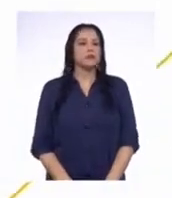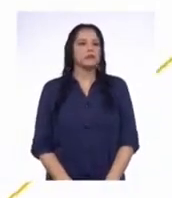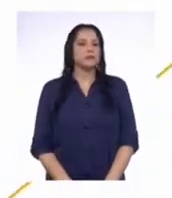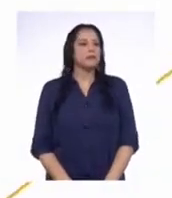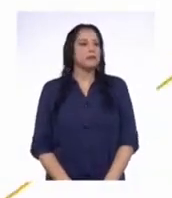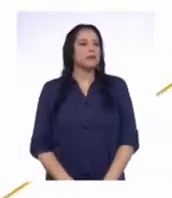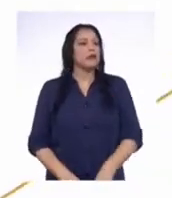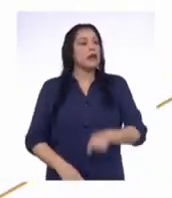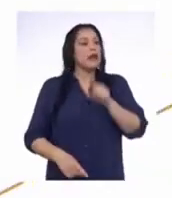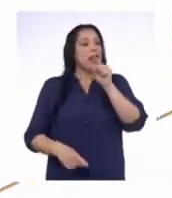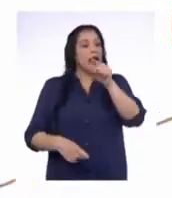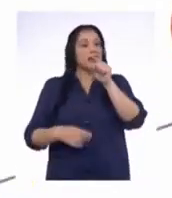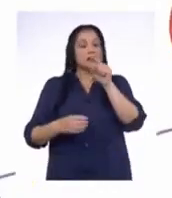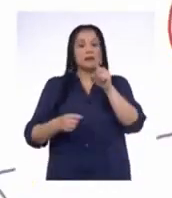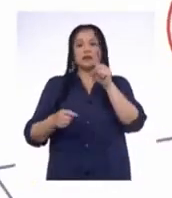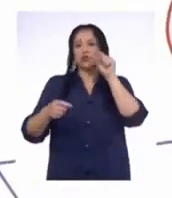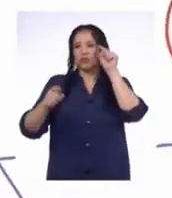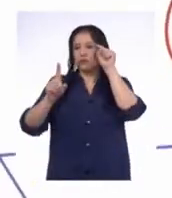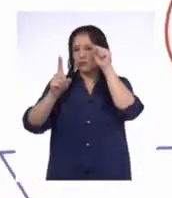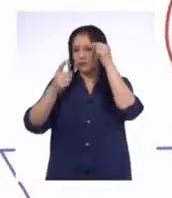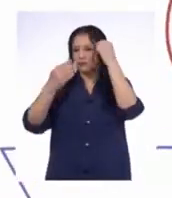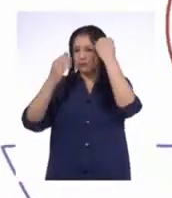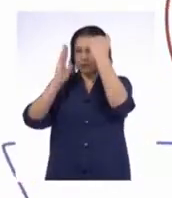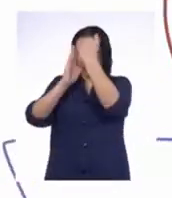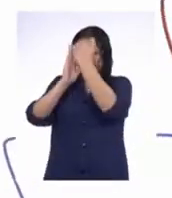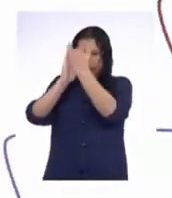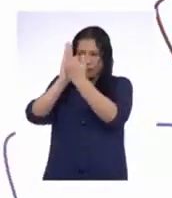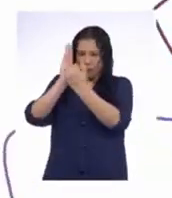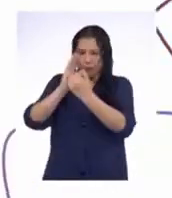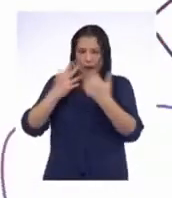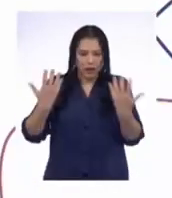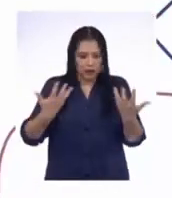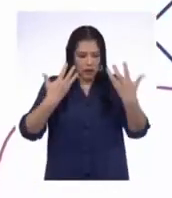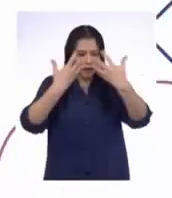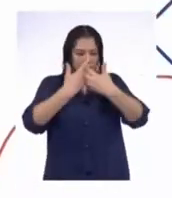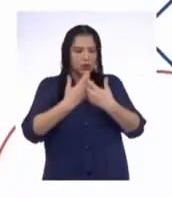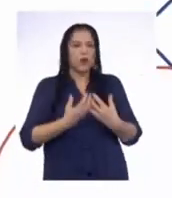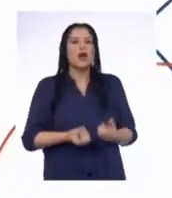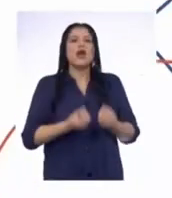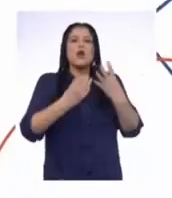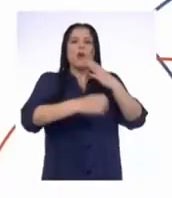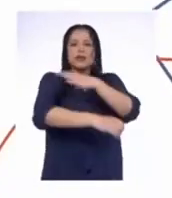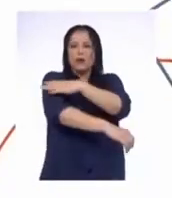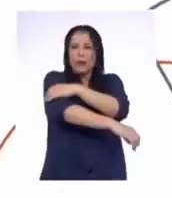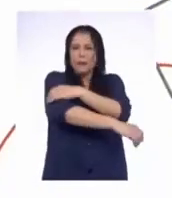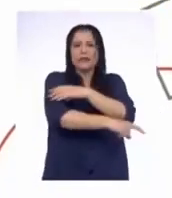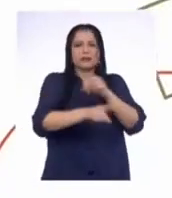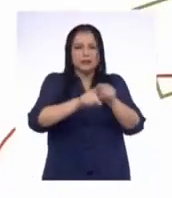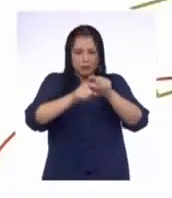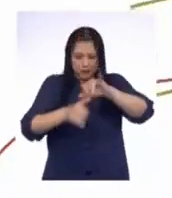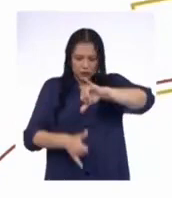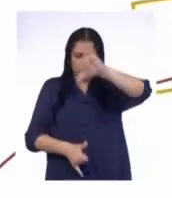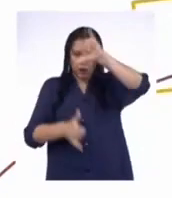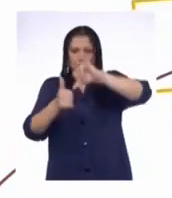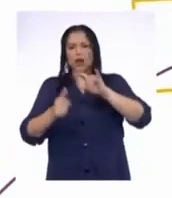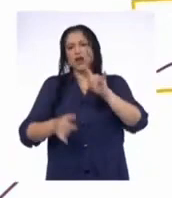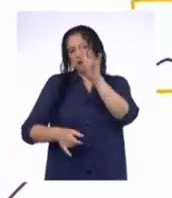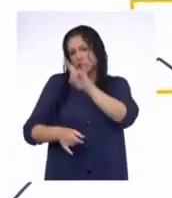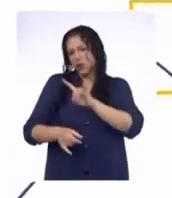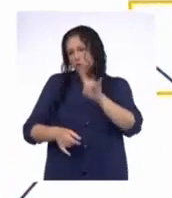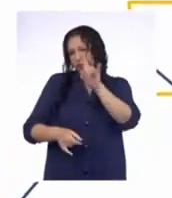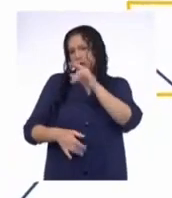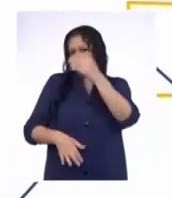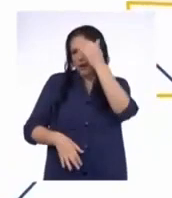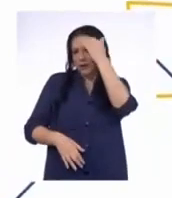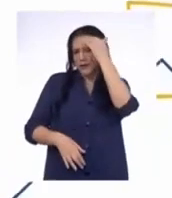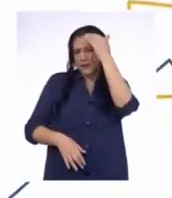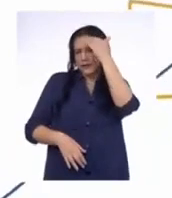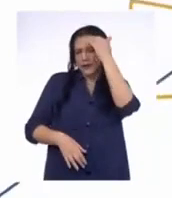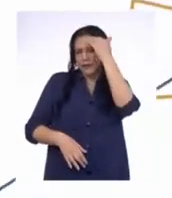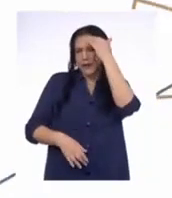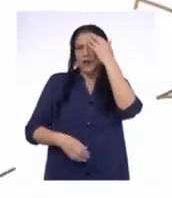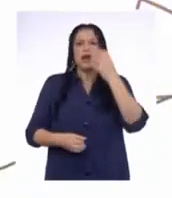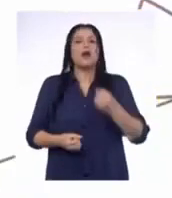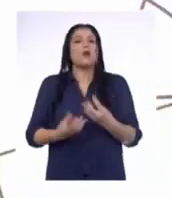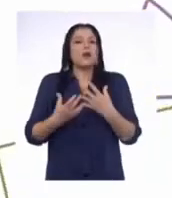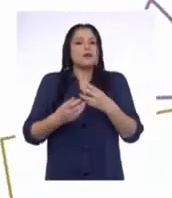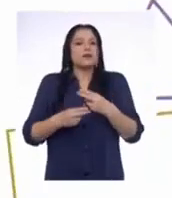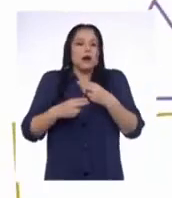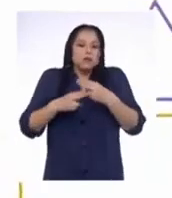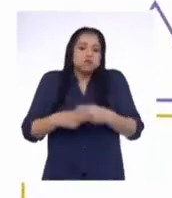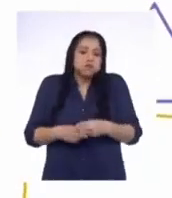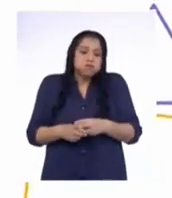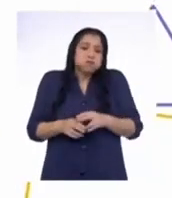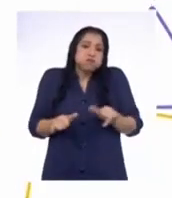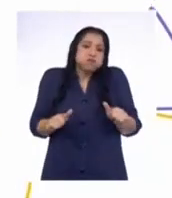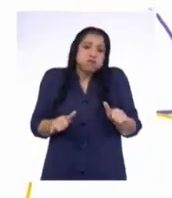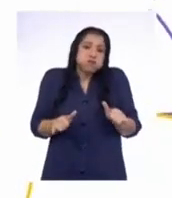Este es un indicador simple de la relación entre la masa y la estatura que se utiliza frecuentemente para identificar el sobrepeso y